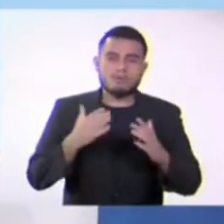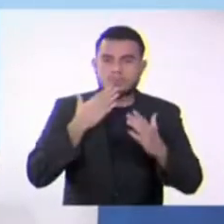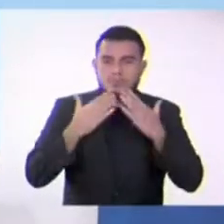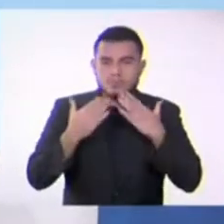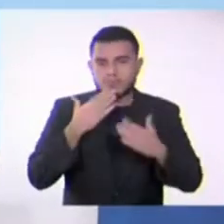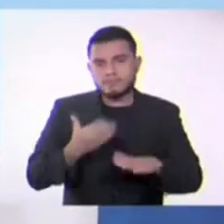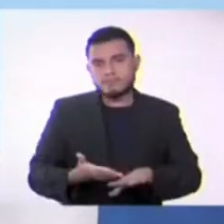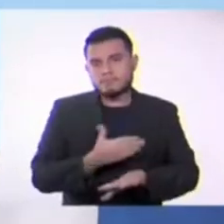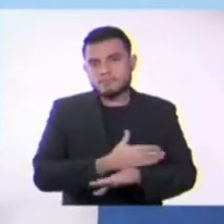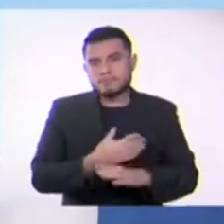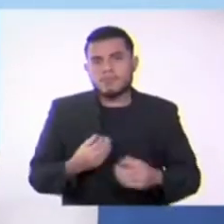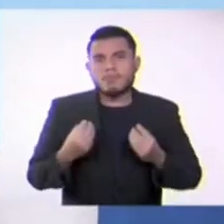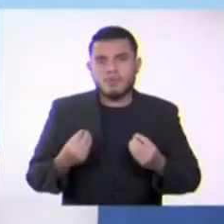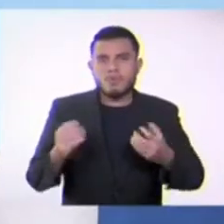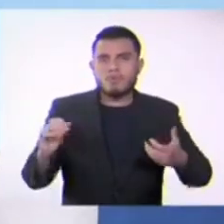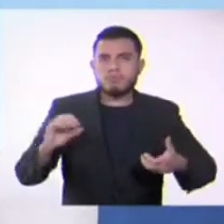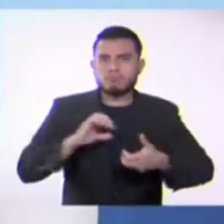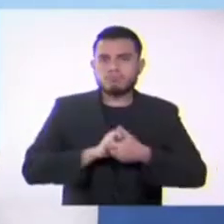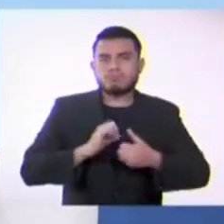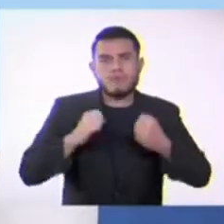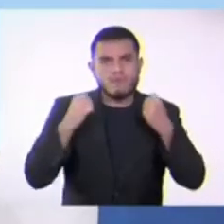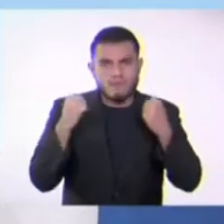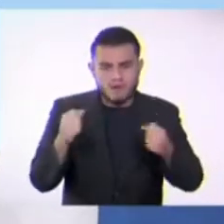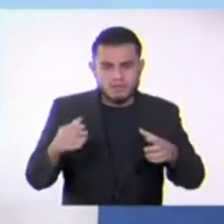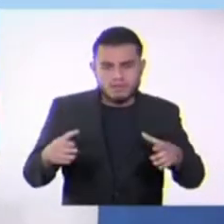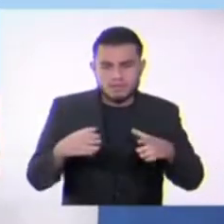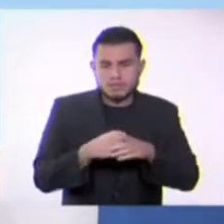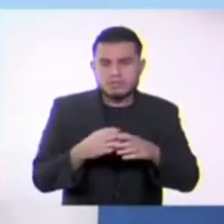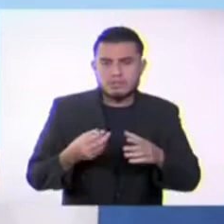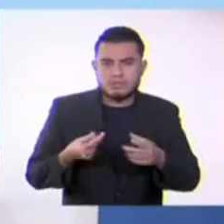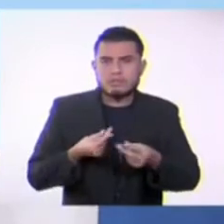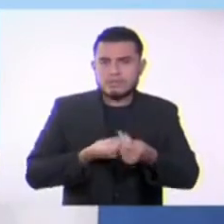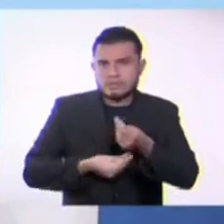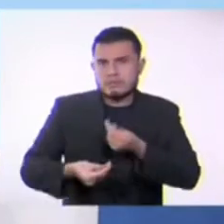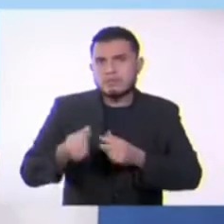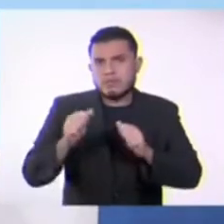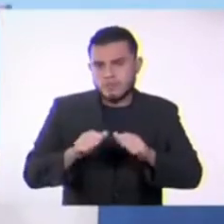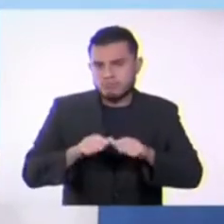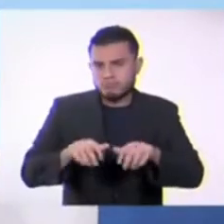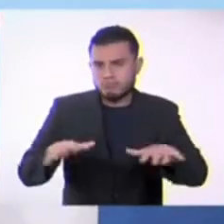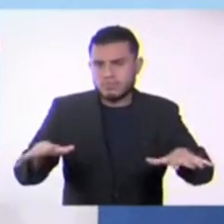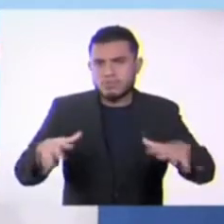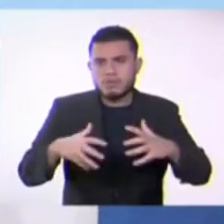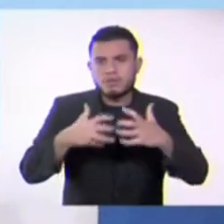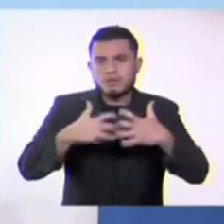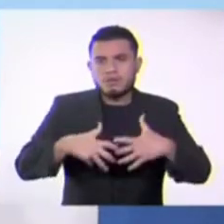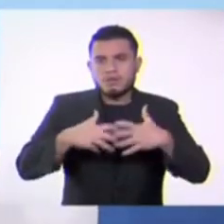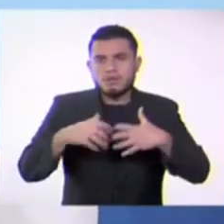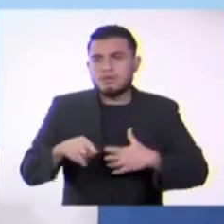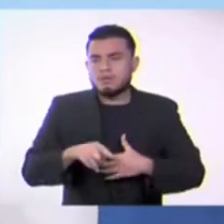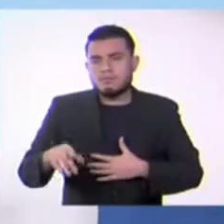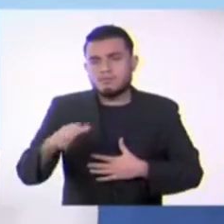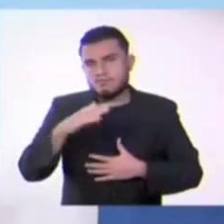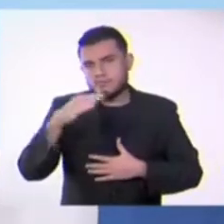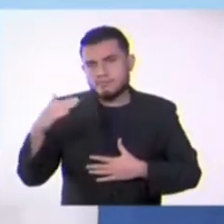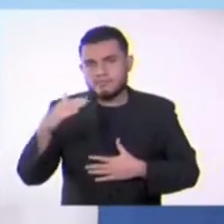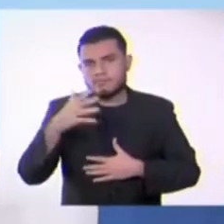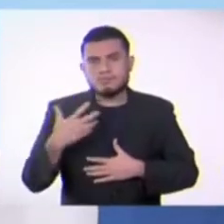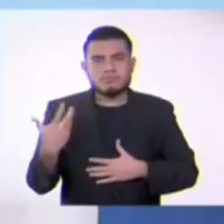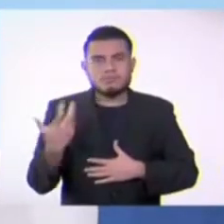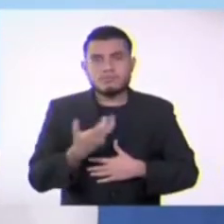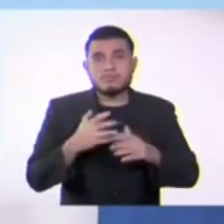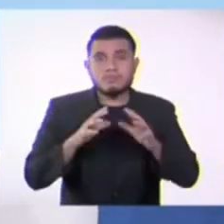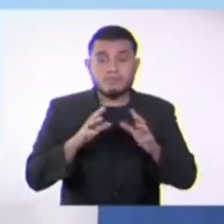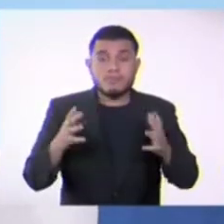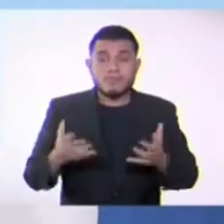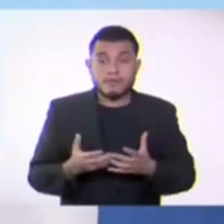pero como un conjunto fuerte comercial para poder expandirse las empresas de estos países alrededor del mundo. Tal vez hay